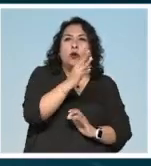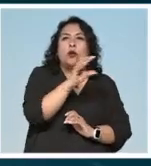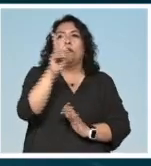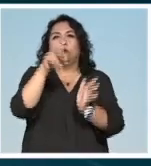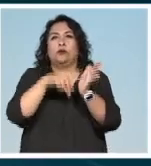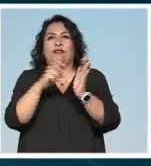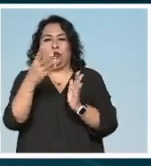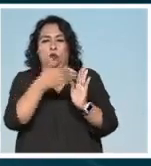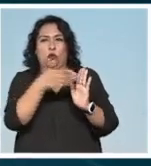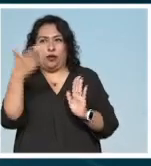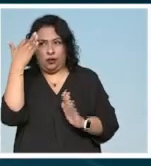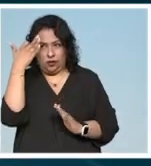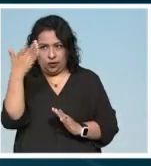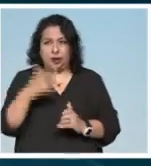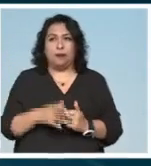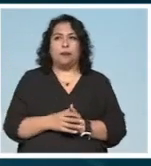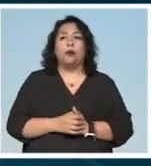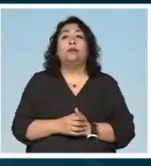1994-2024.